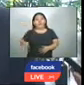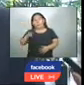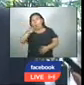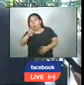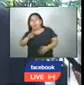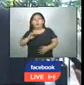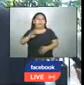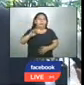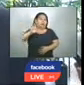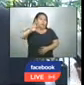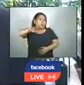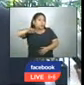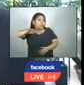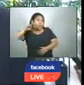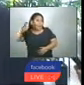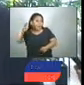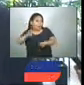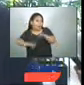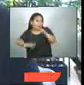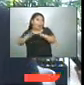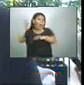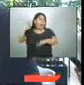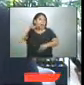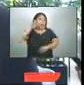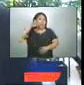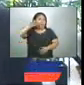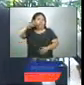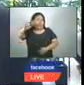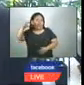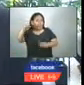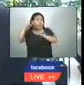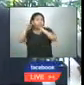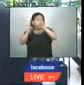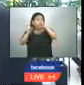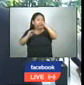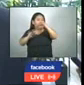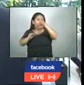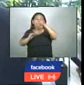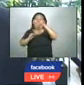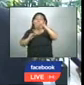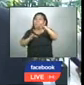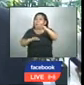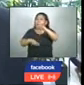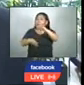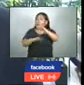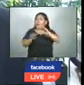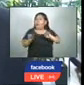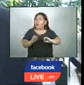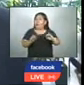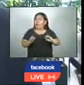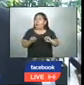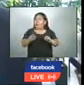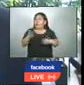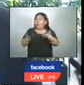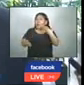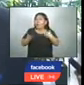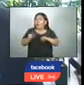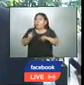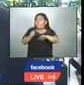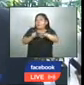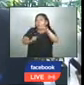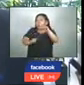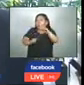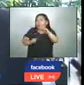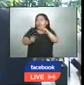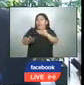dólares, se fueron a 20 y ahora bajaron a 10, pero siempre están más altos que antes. Ese es el problema. Claro, han bajado la mitad, pero habían subido